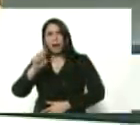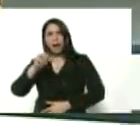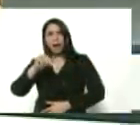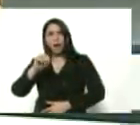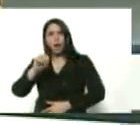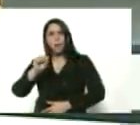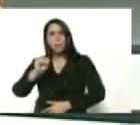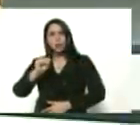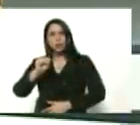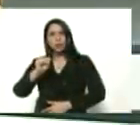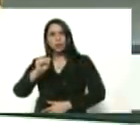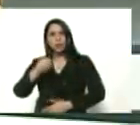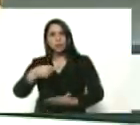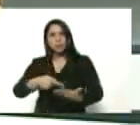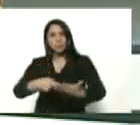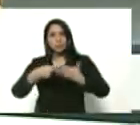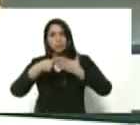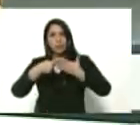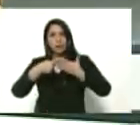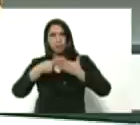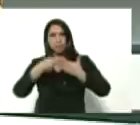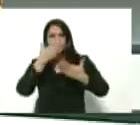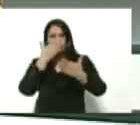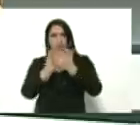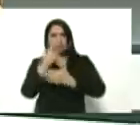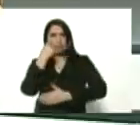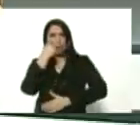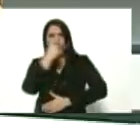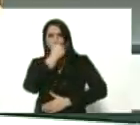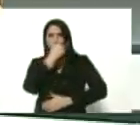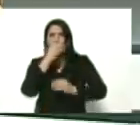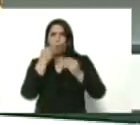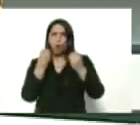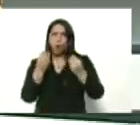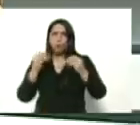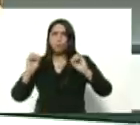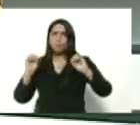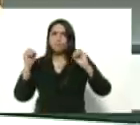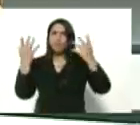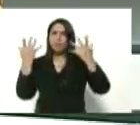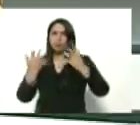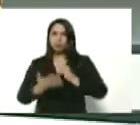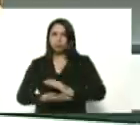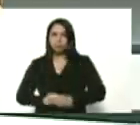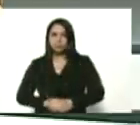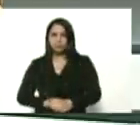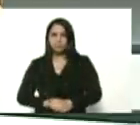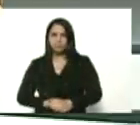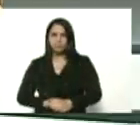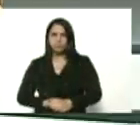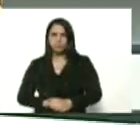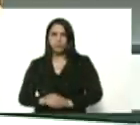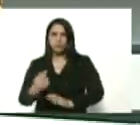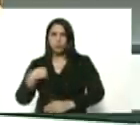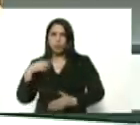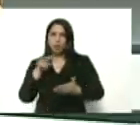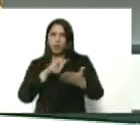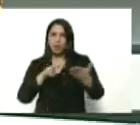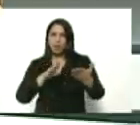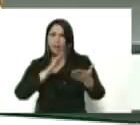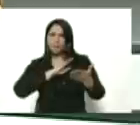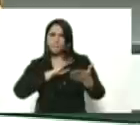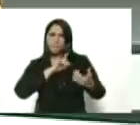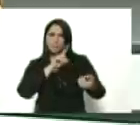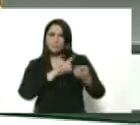se presentaron frente a mis ojos como milagrosos. Y se los leí a Silvia a